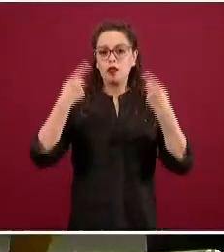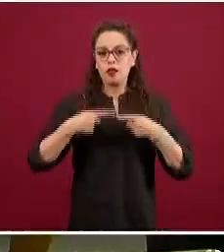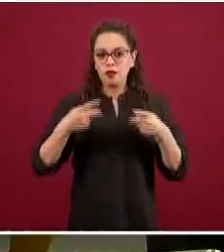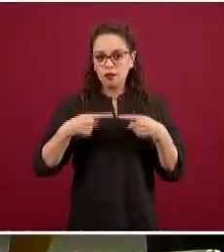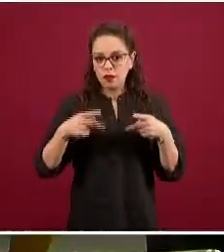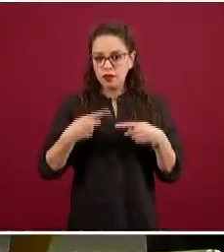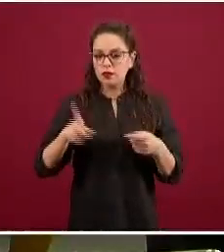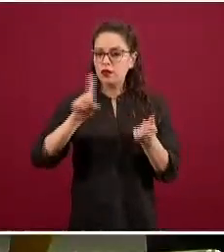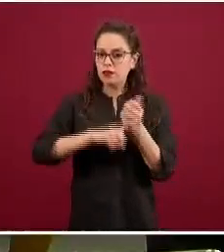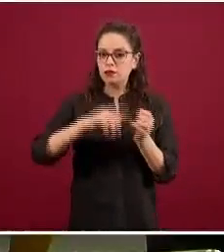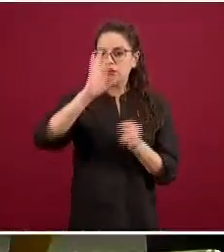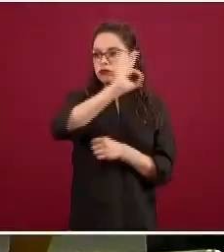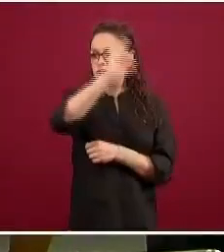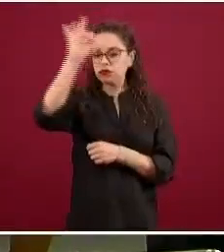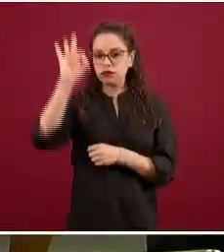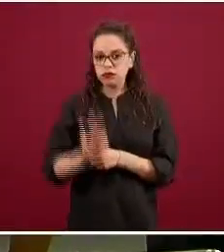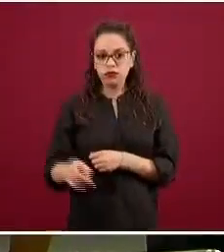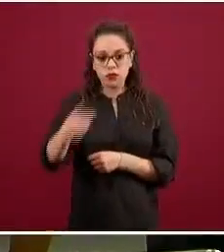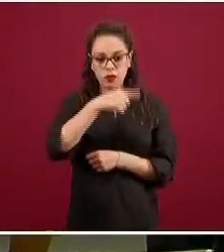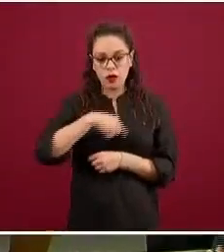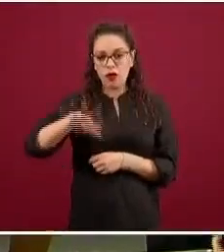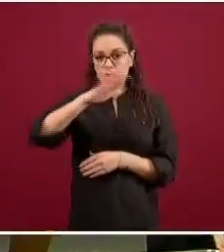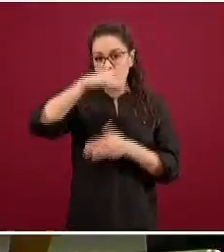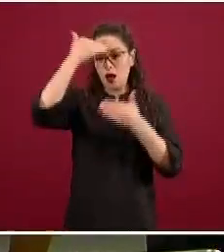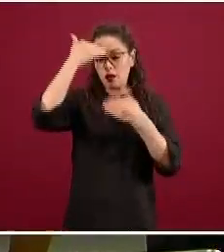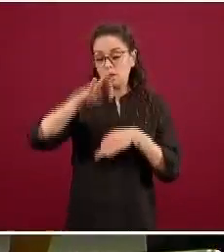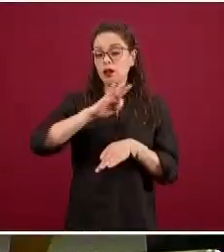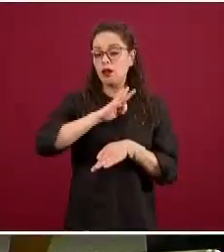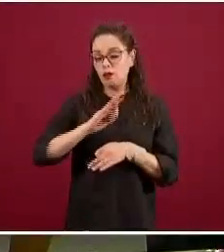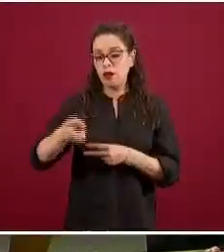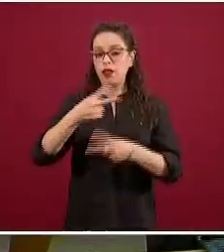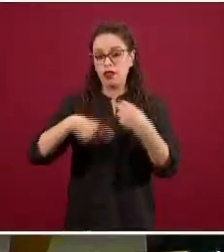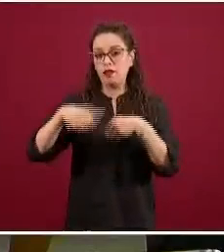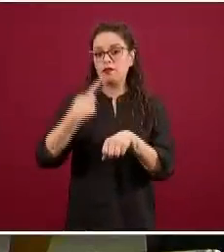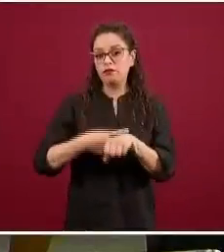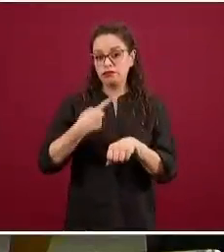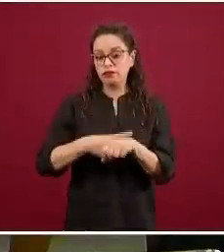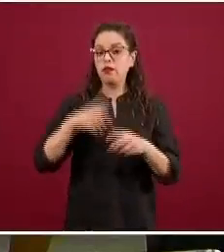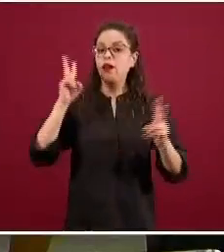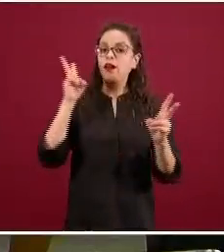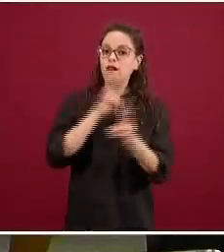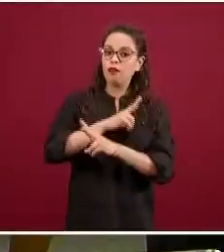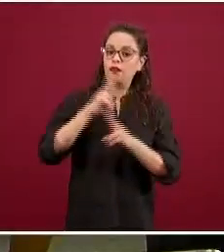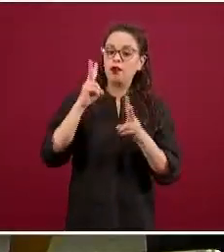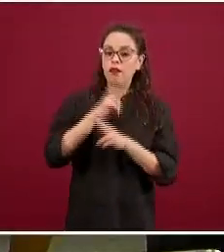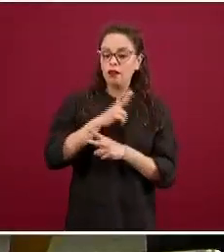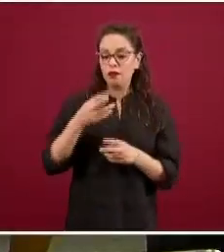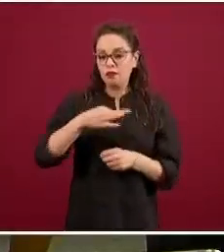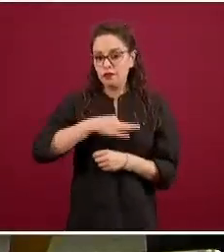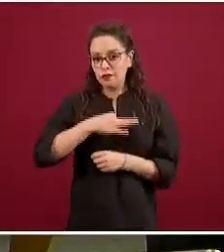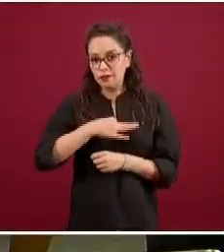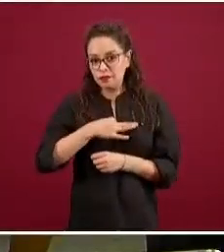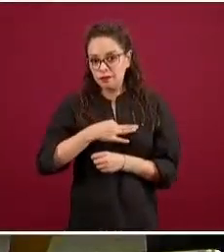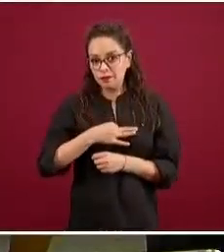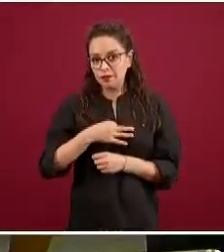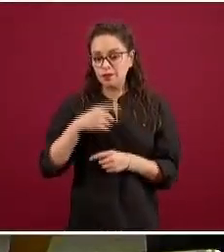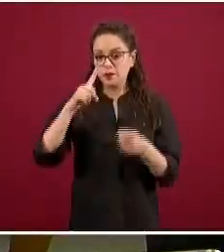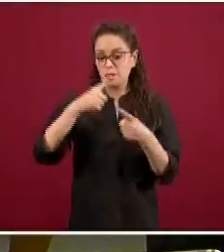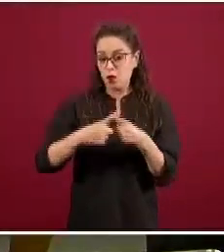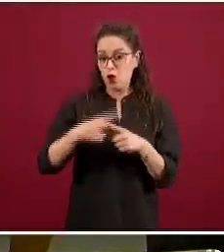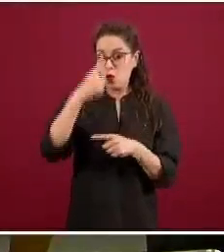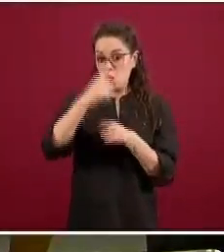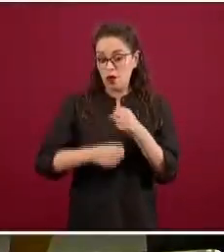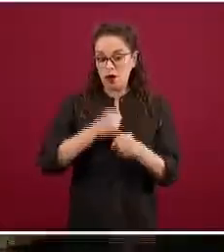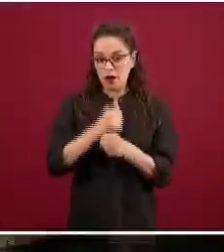porcentaje de personas esperamos que tengan infección respiratoria aguda a lo largo del año? Esas.